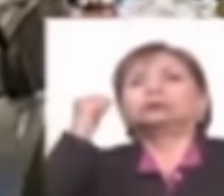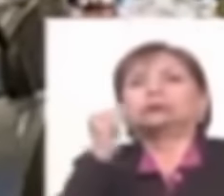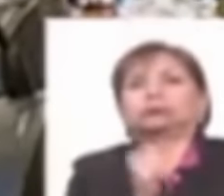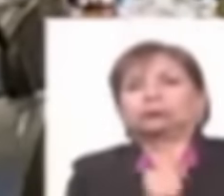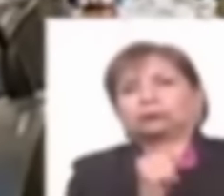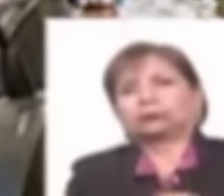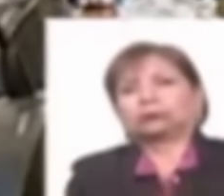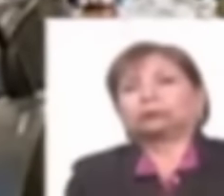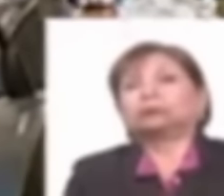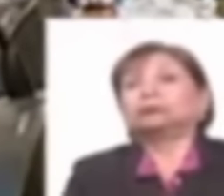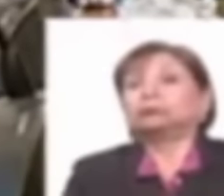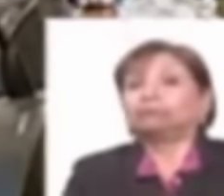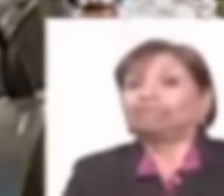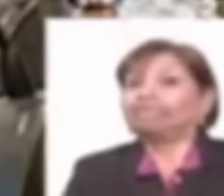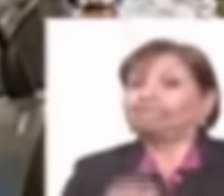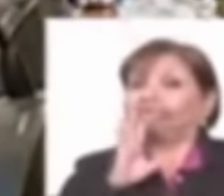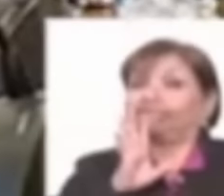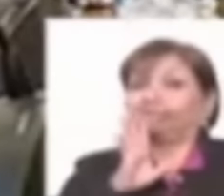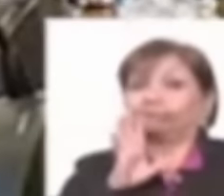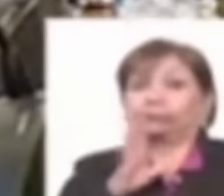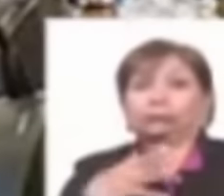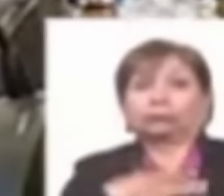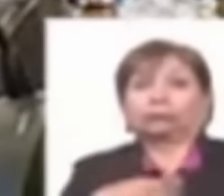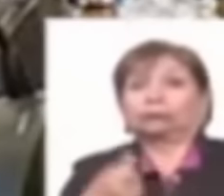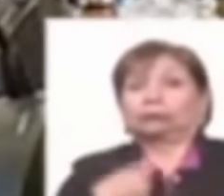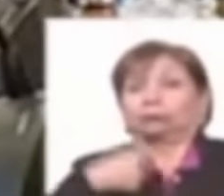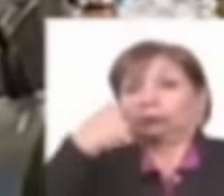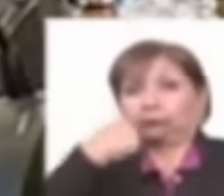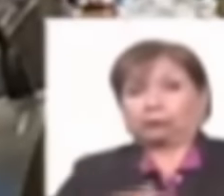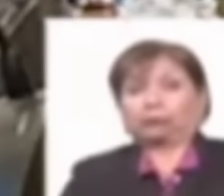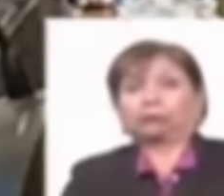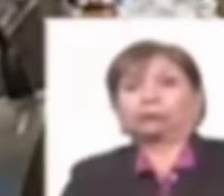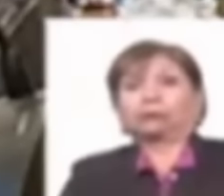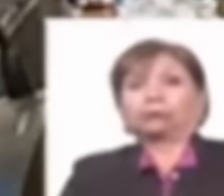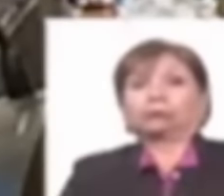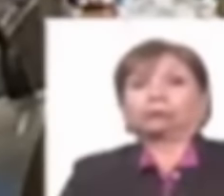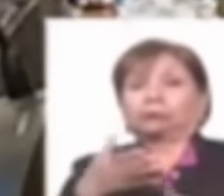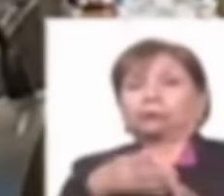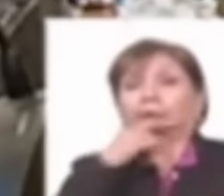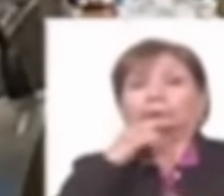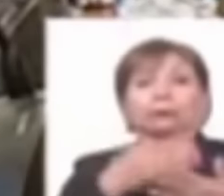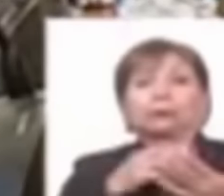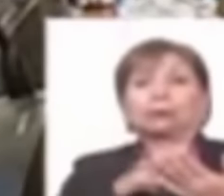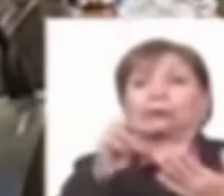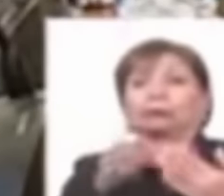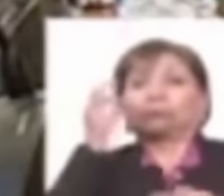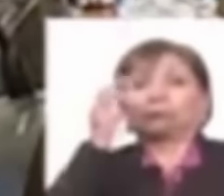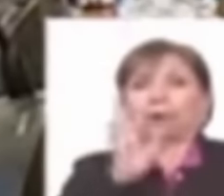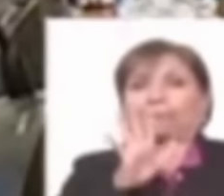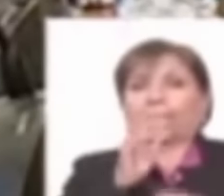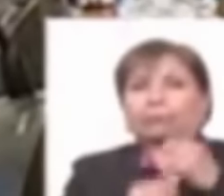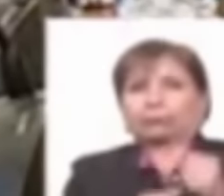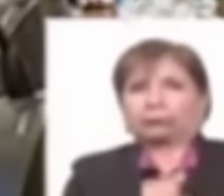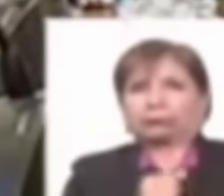trabajo. O sea, está hablando de los intereses personales ligados al proyecto de vida por